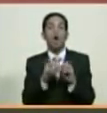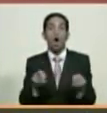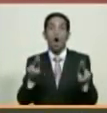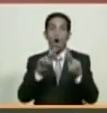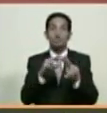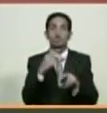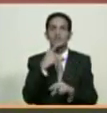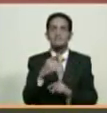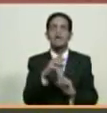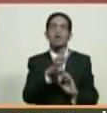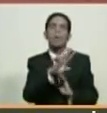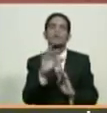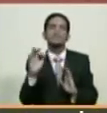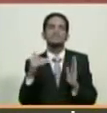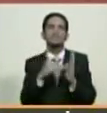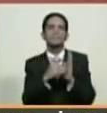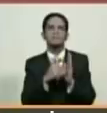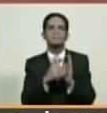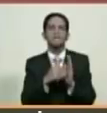6,5 millones.